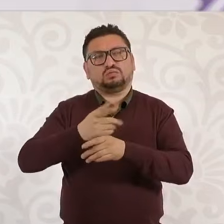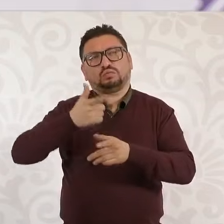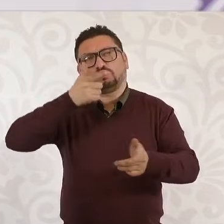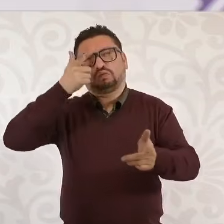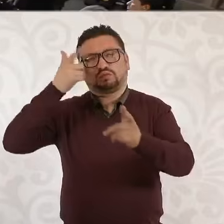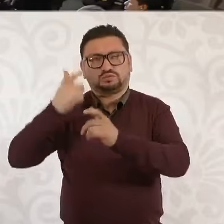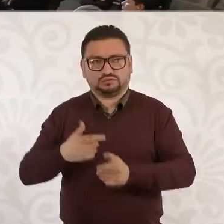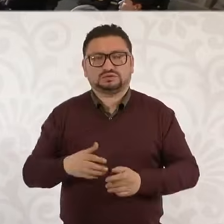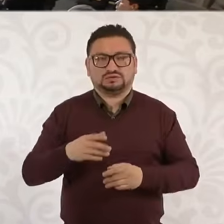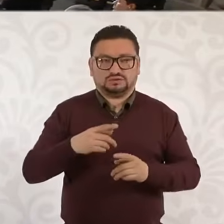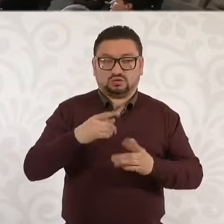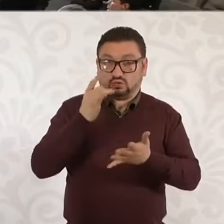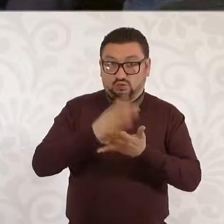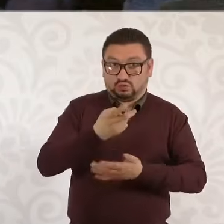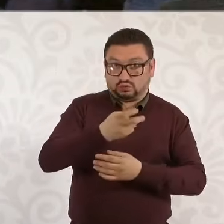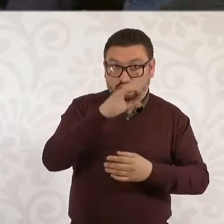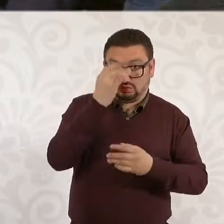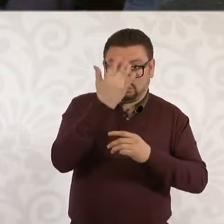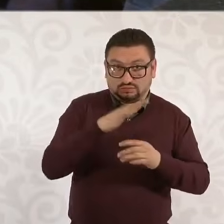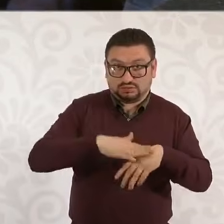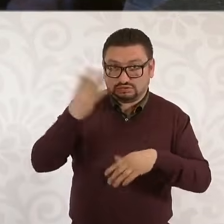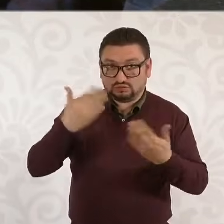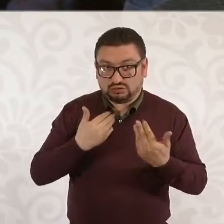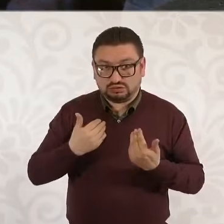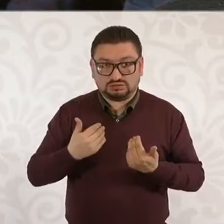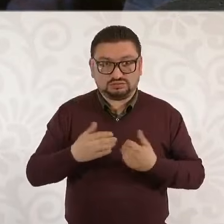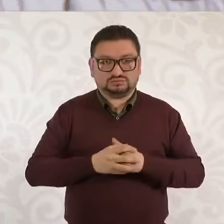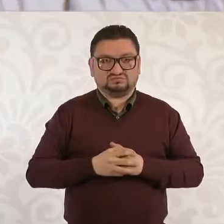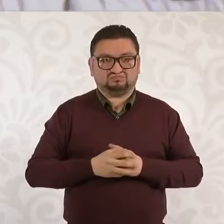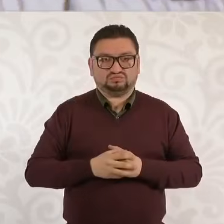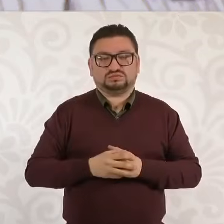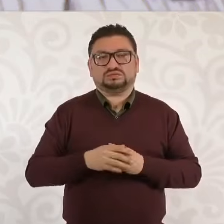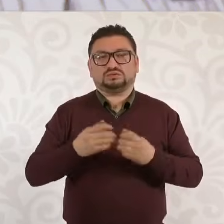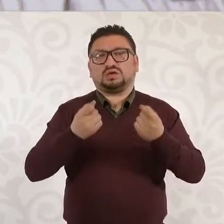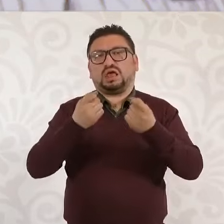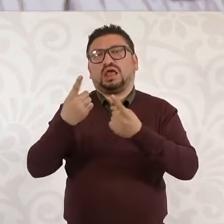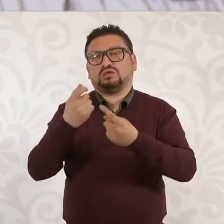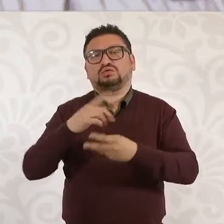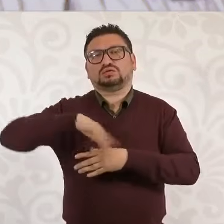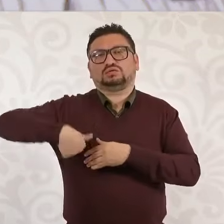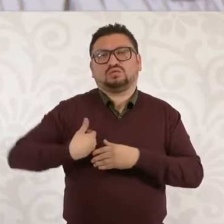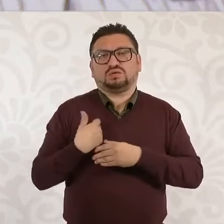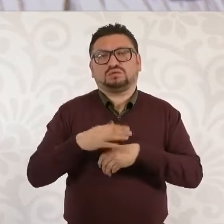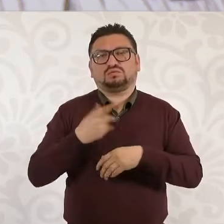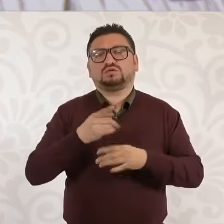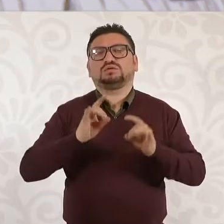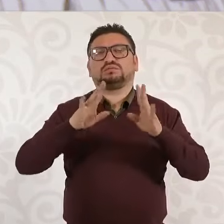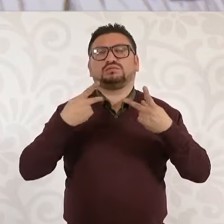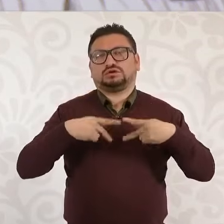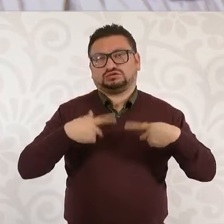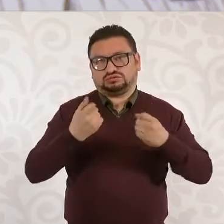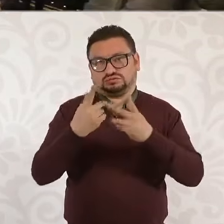impactos. Son las únicas imágenes, no se van a poder ver más imágenes. Pues hay otras imágenes pues que tienen que resguardarse también por los elementos que